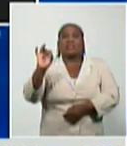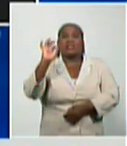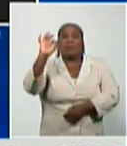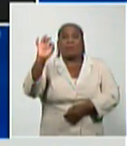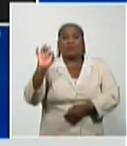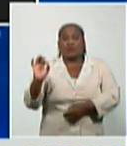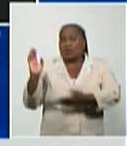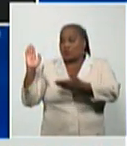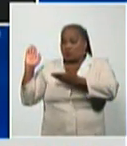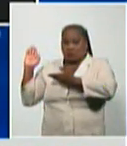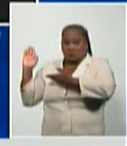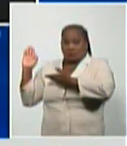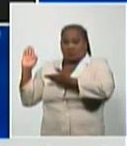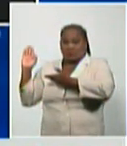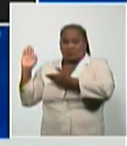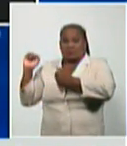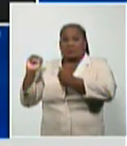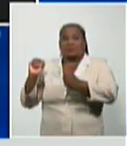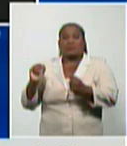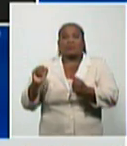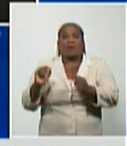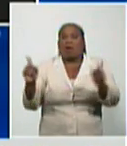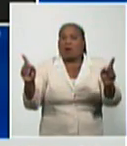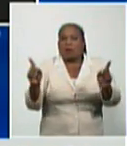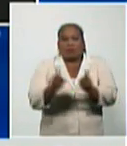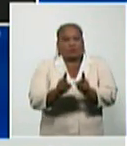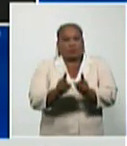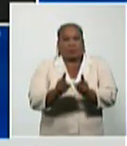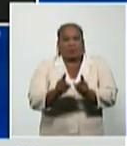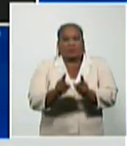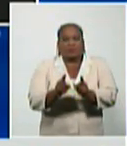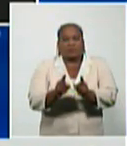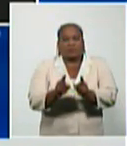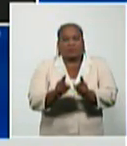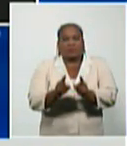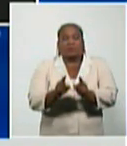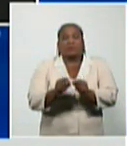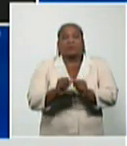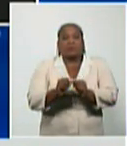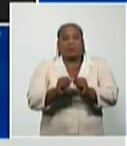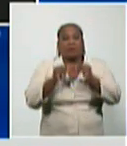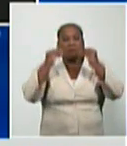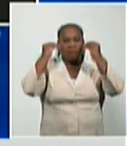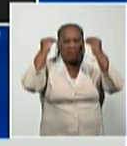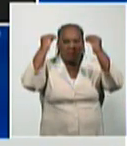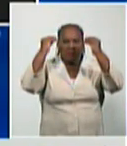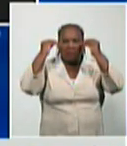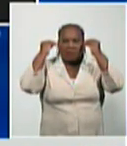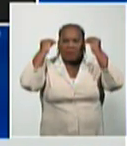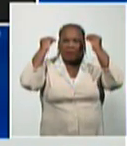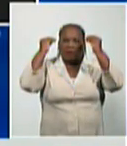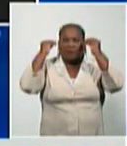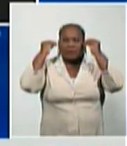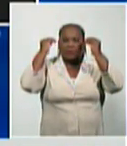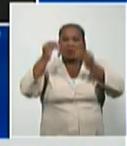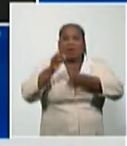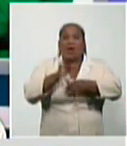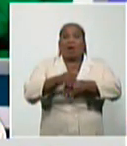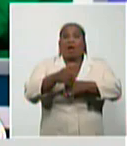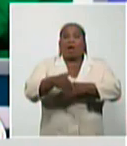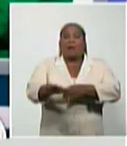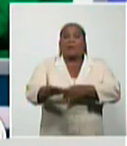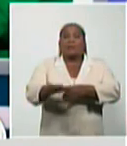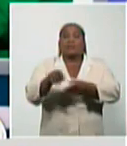estudiados. Y en resumen, las valoraciones a partir de los estudios